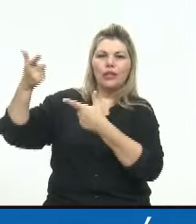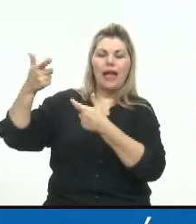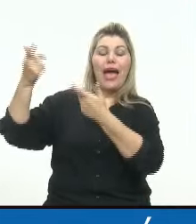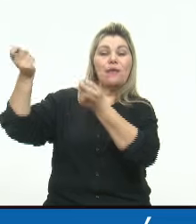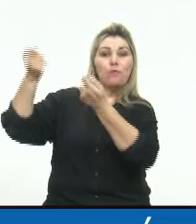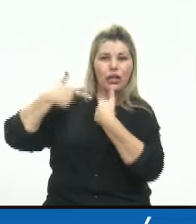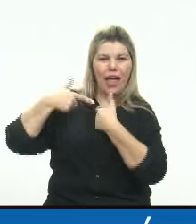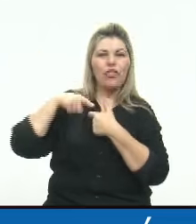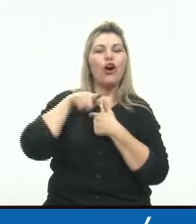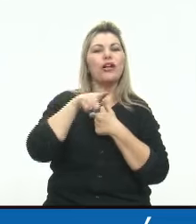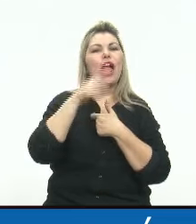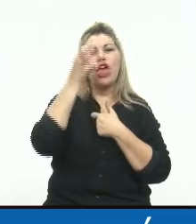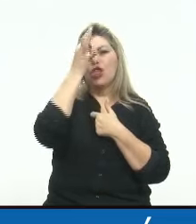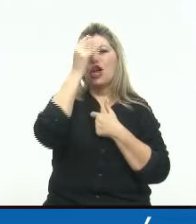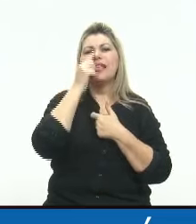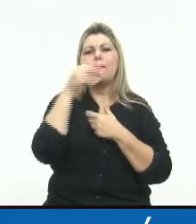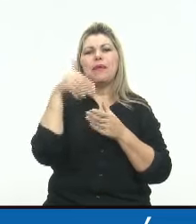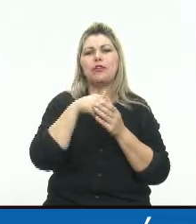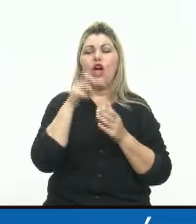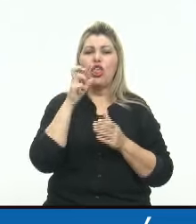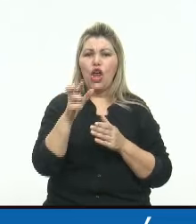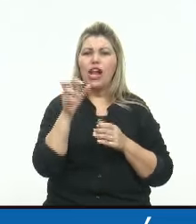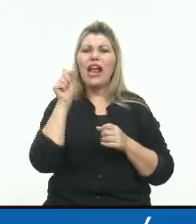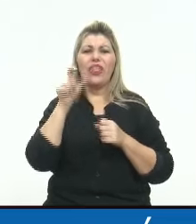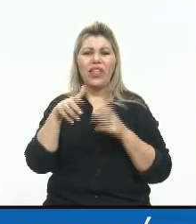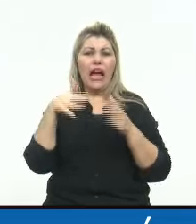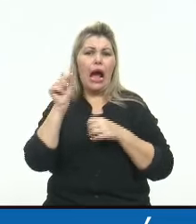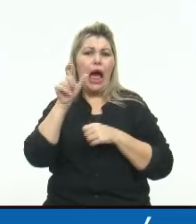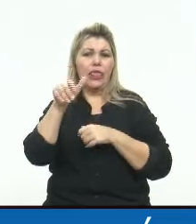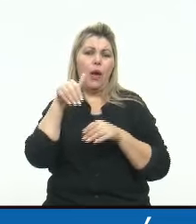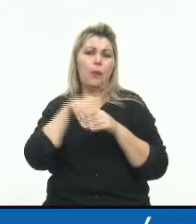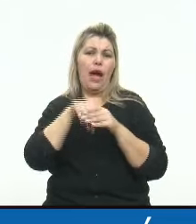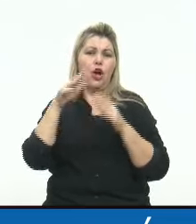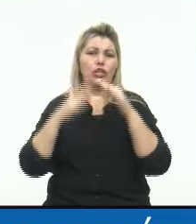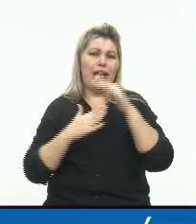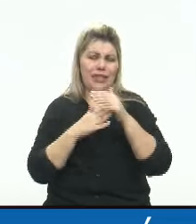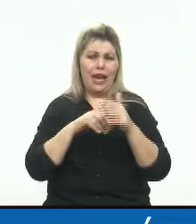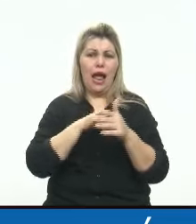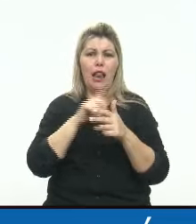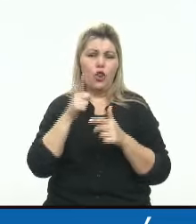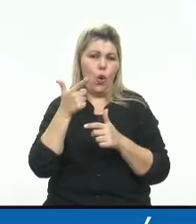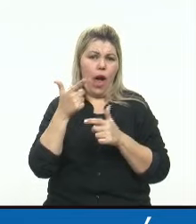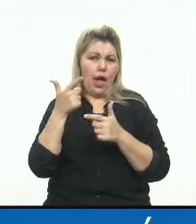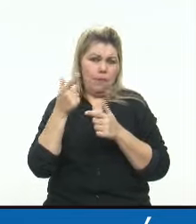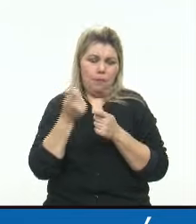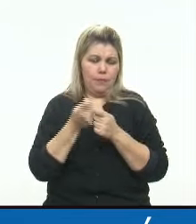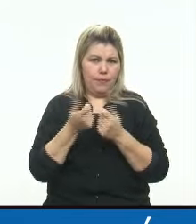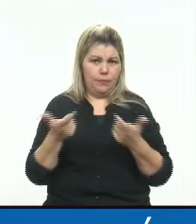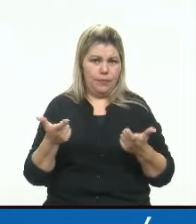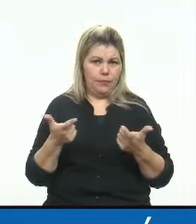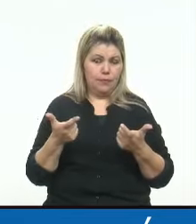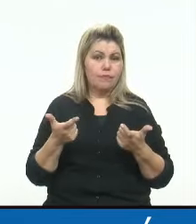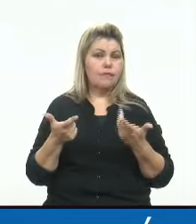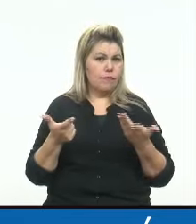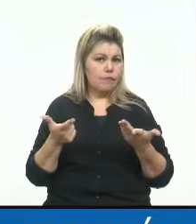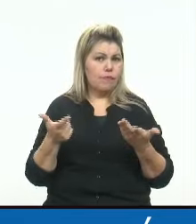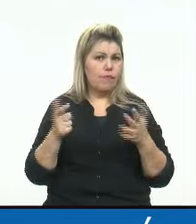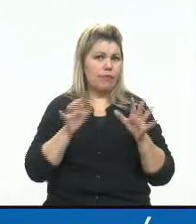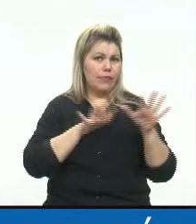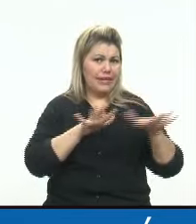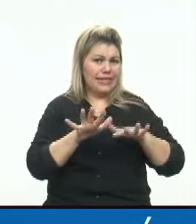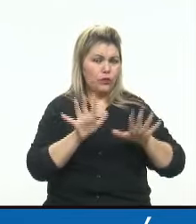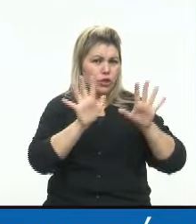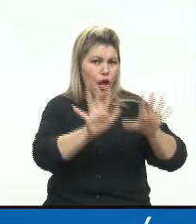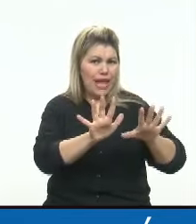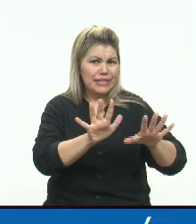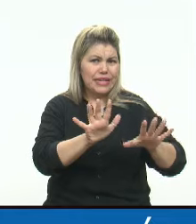de dólares de déficit de caja del Banco Central sin financiamiento. Se podrán imaginar que en esa